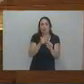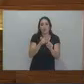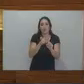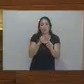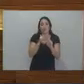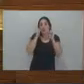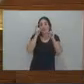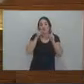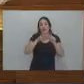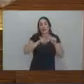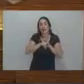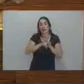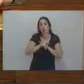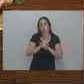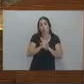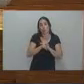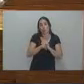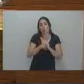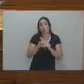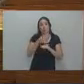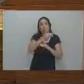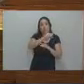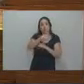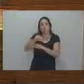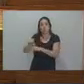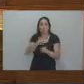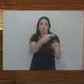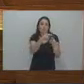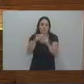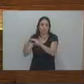asignar recursos a otro tipo de políticas.